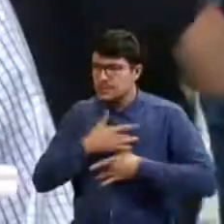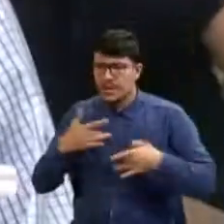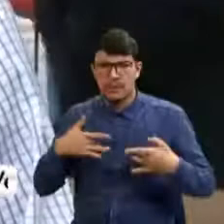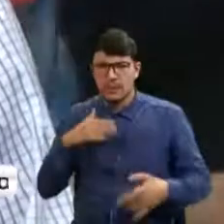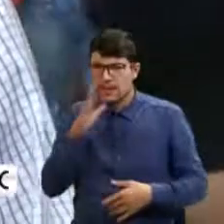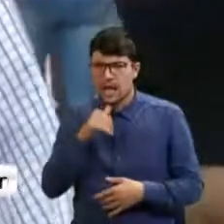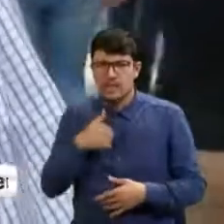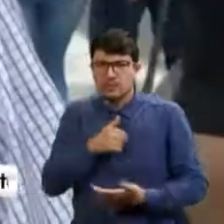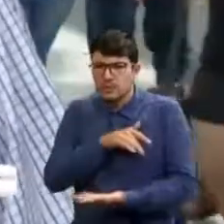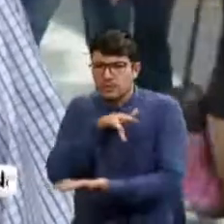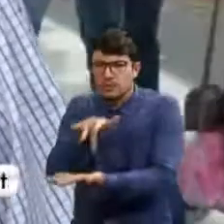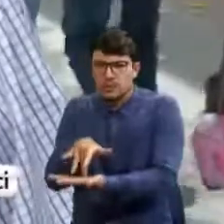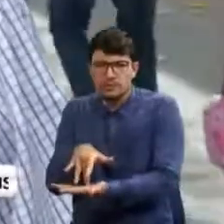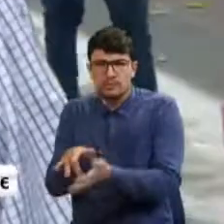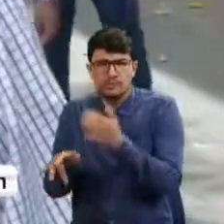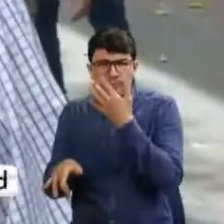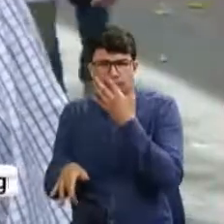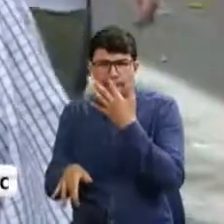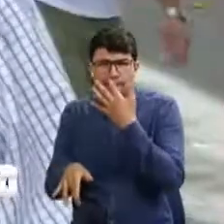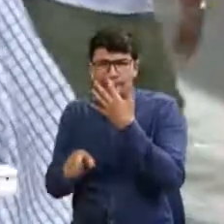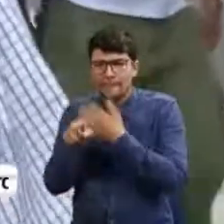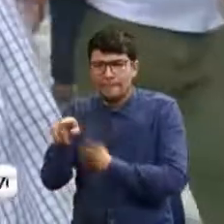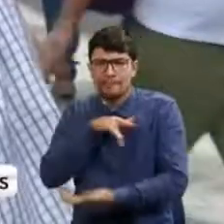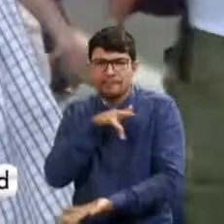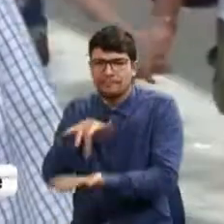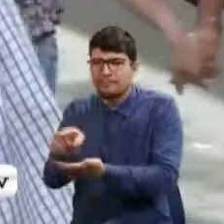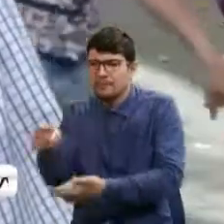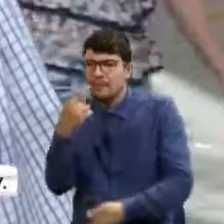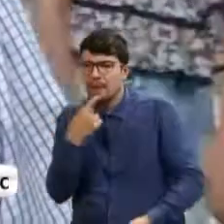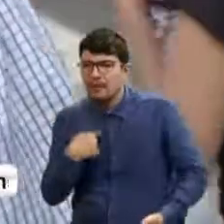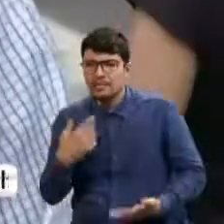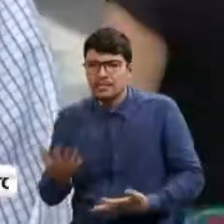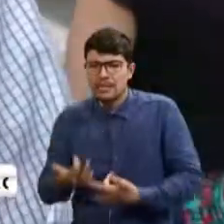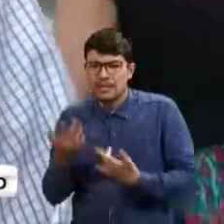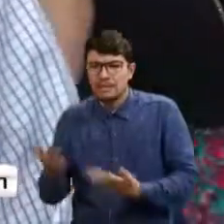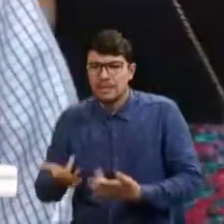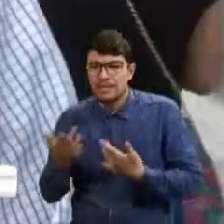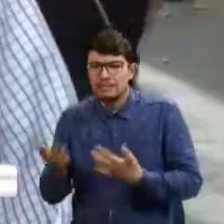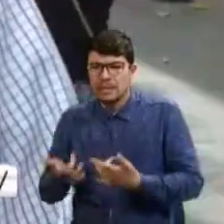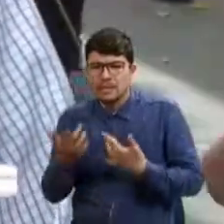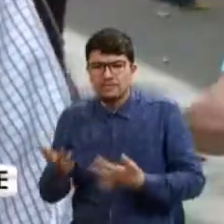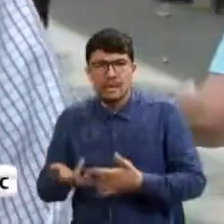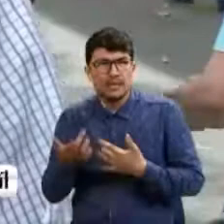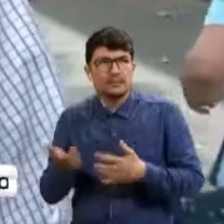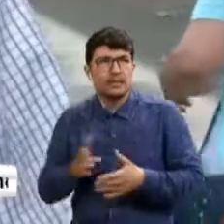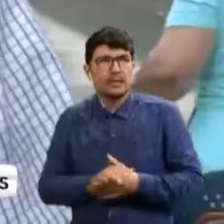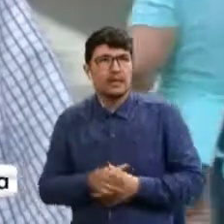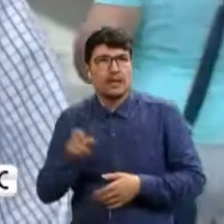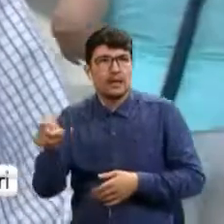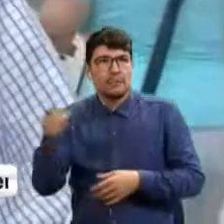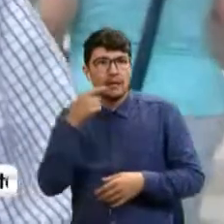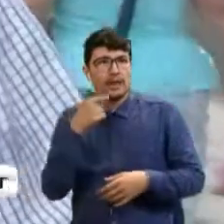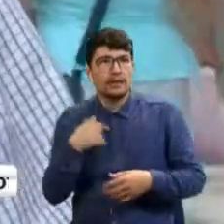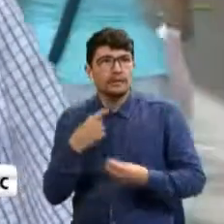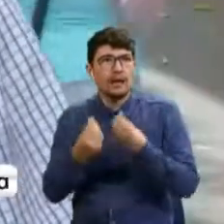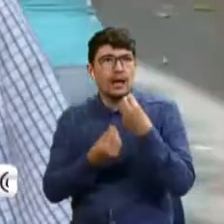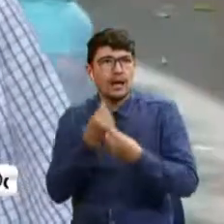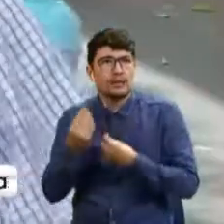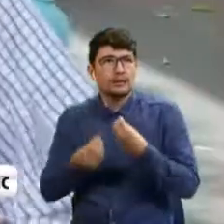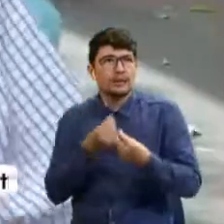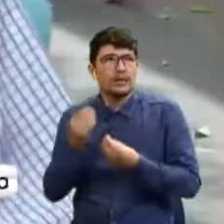allá llega y le dicen a uno que tiene que esperar y me dijeron que lo iban a hacer por